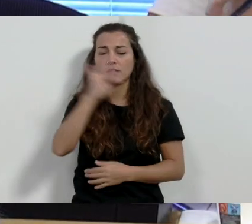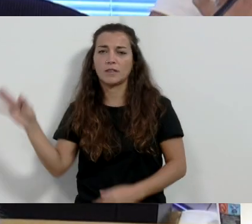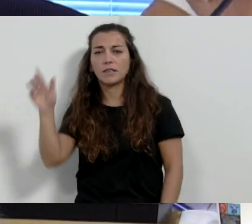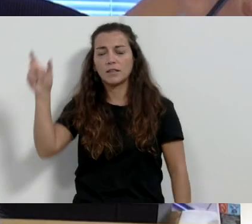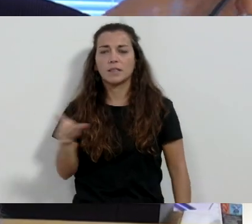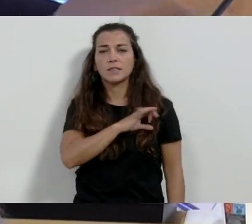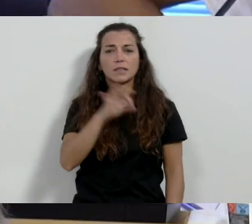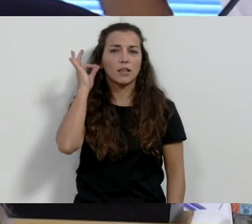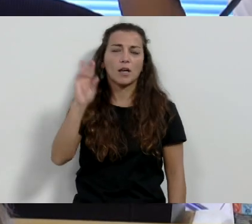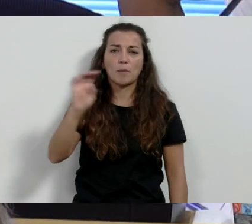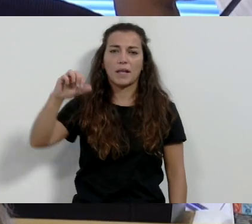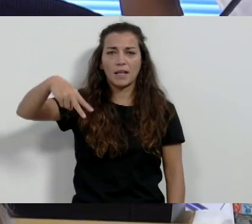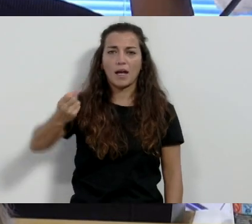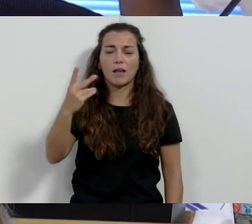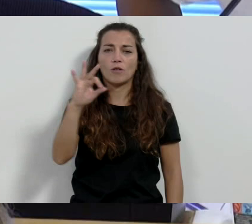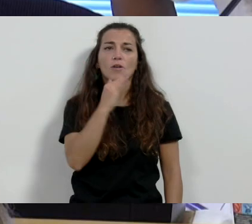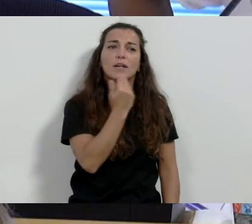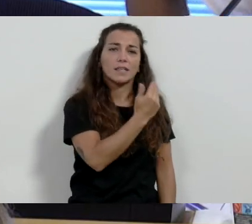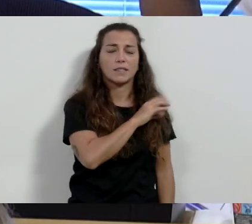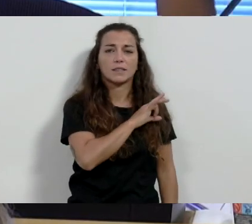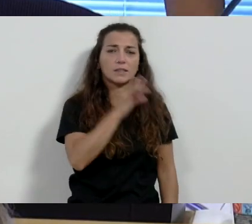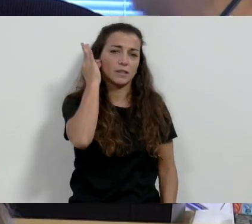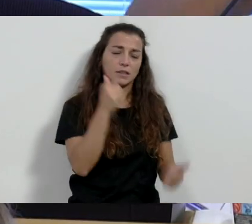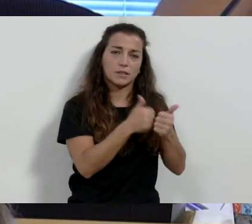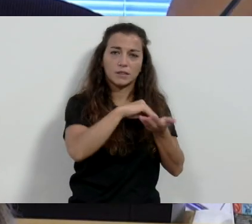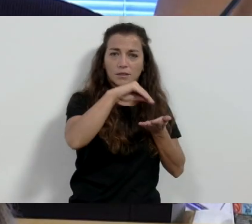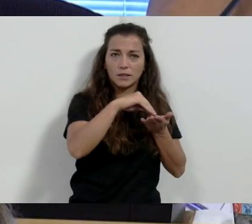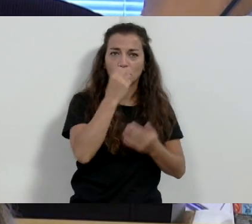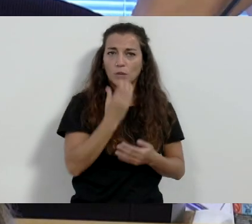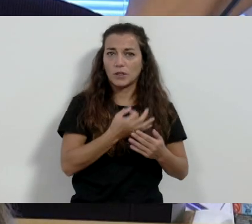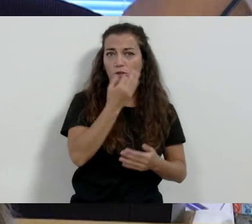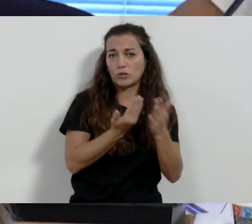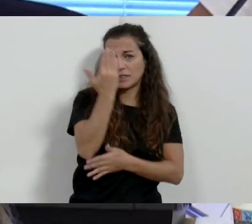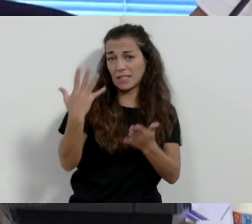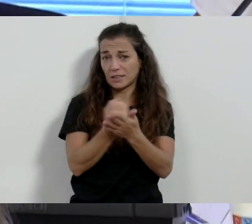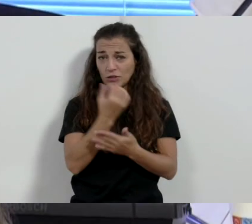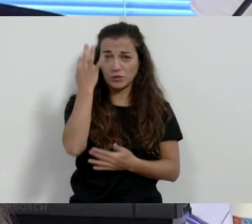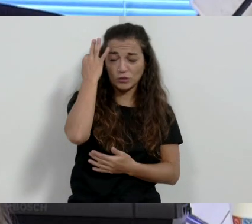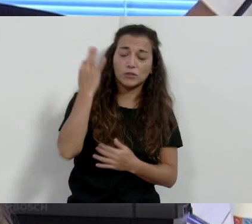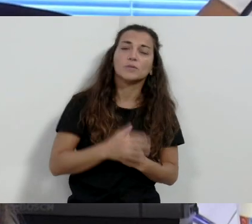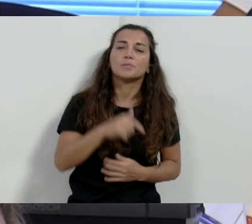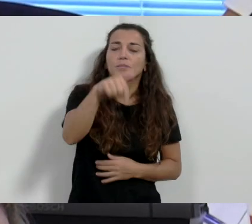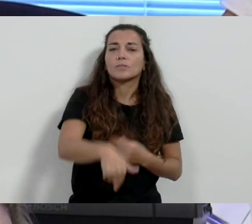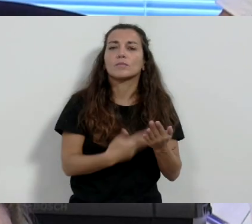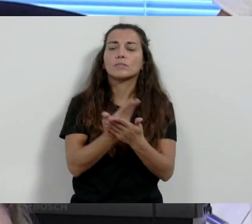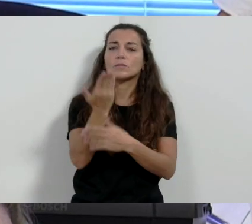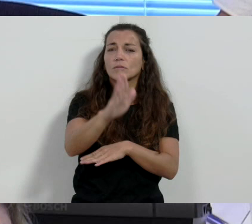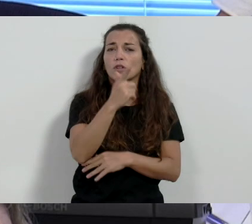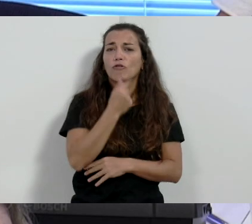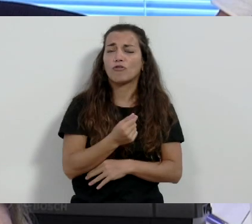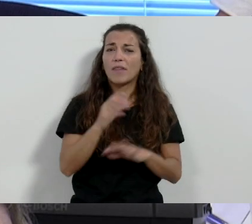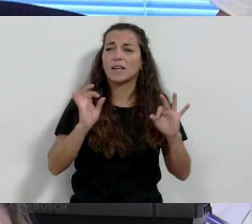Gracias, señora presidenta. Buenos días a todas y a todos. Bueno, la moción que traemos a este pleno es una moción muy sencilla que